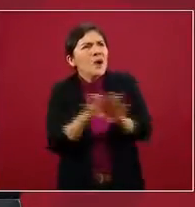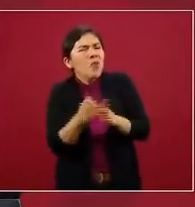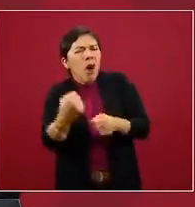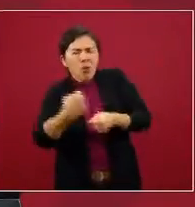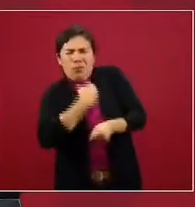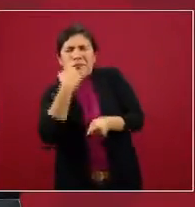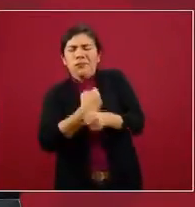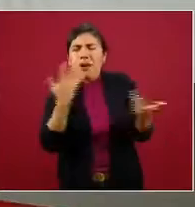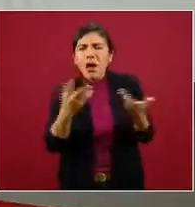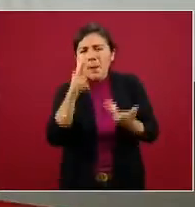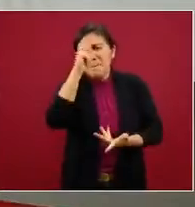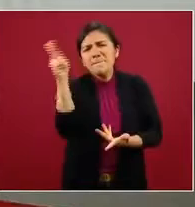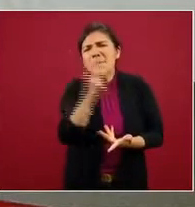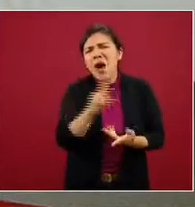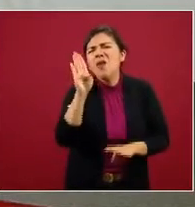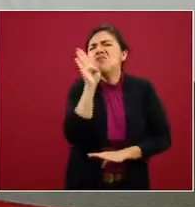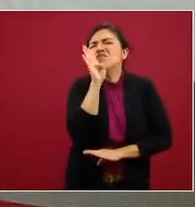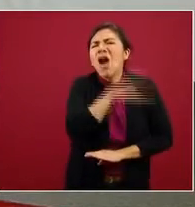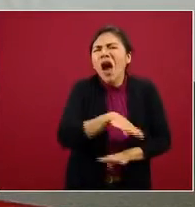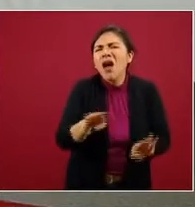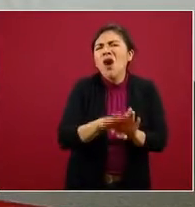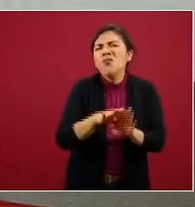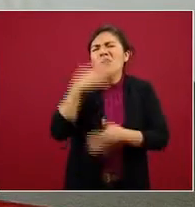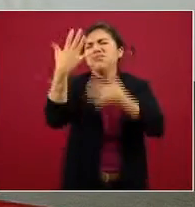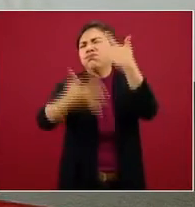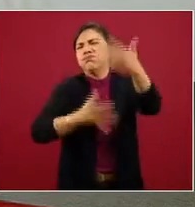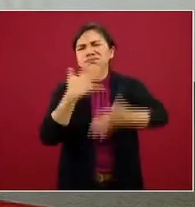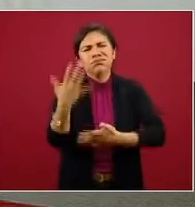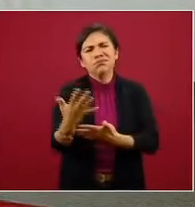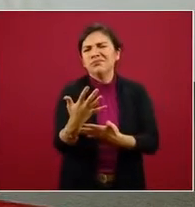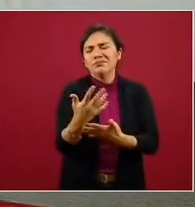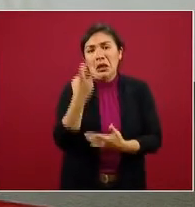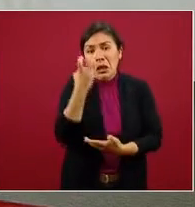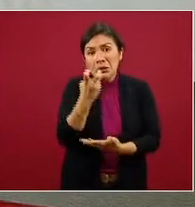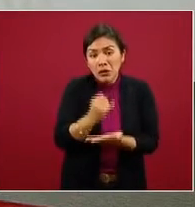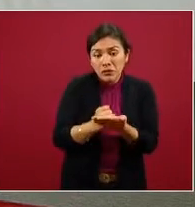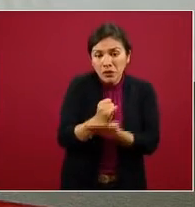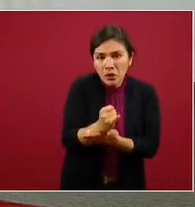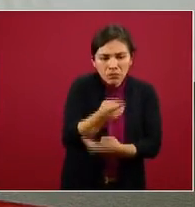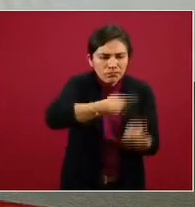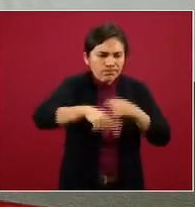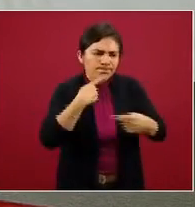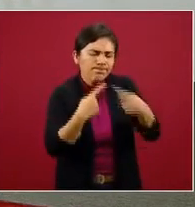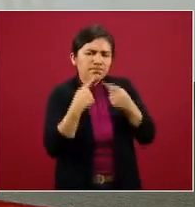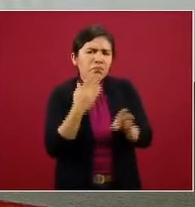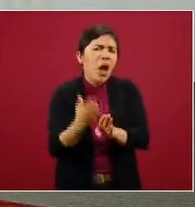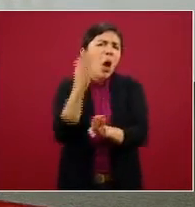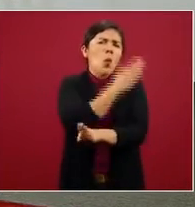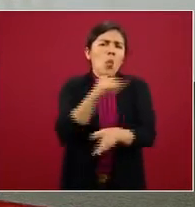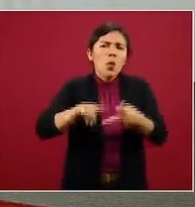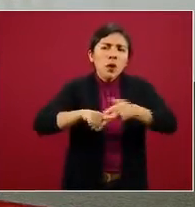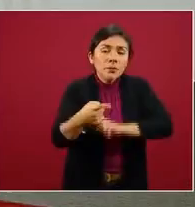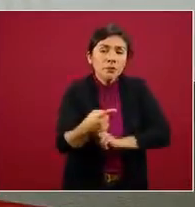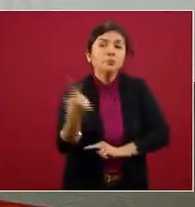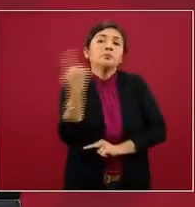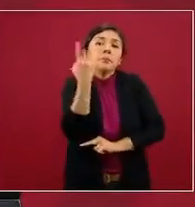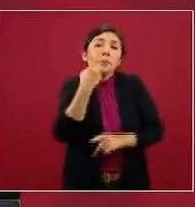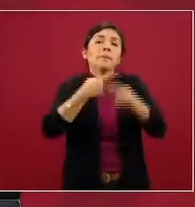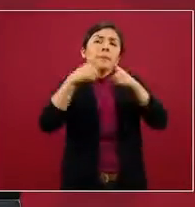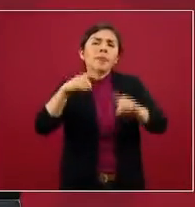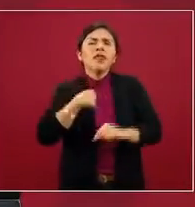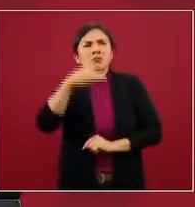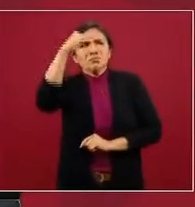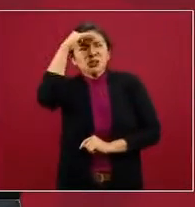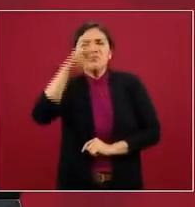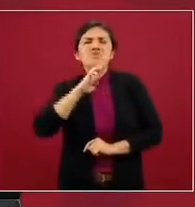situación indeseable de tensión y de confrontación. Fue una decisión tomada desde el inicio. Y en cambio,